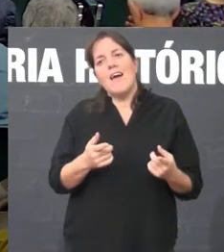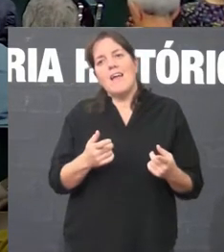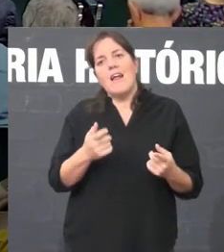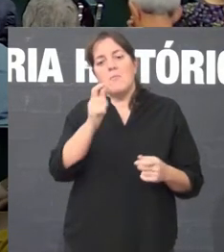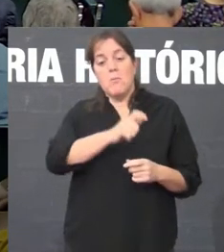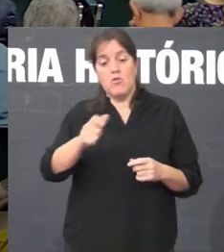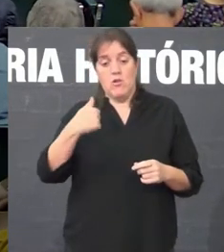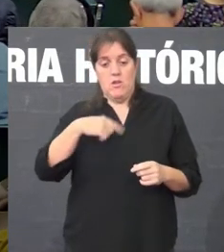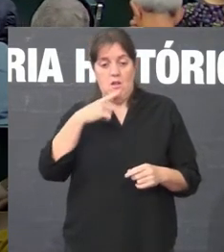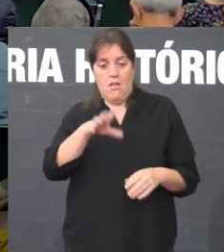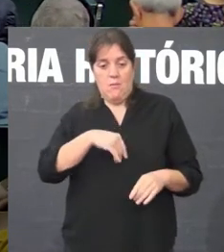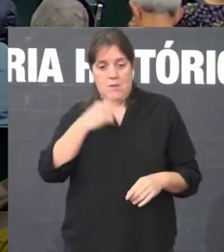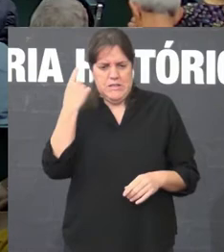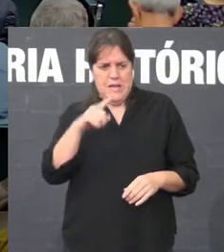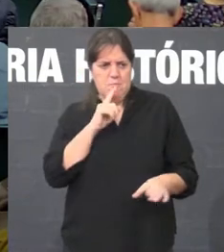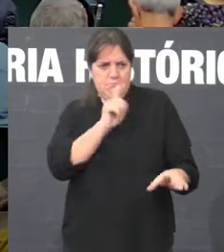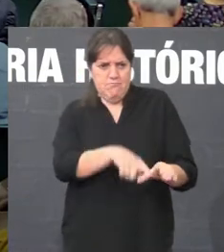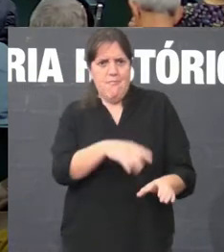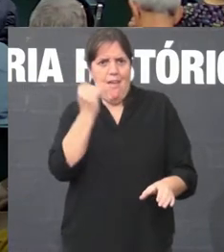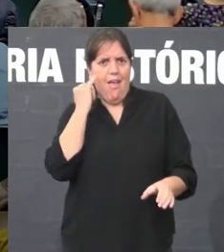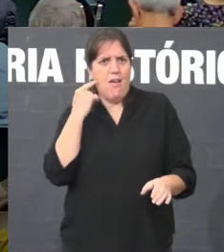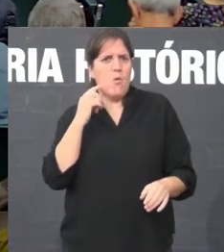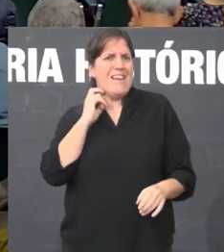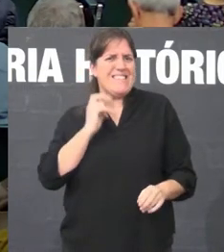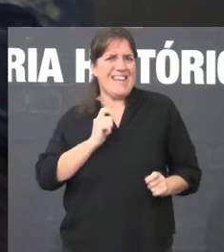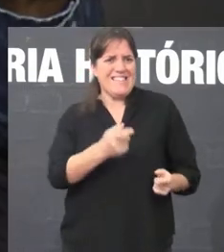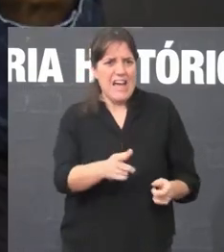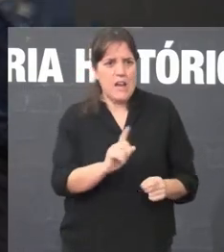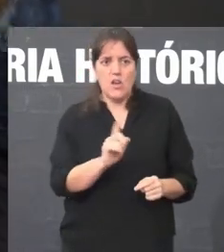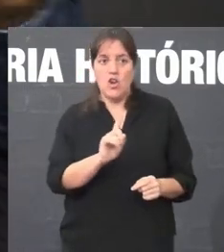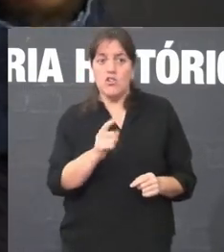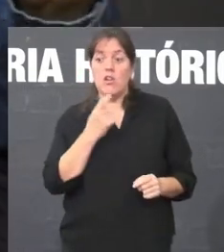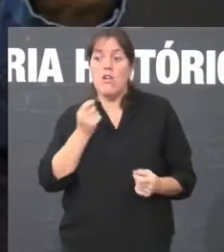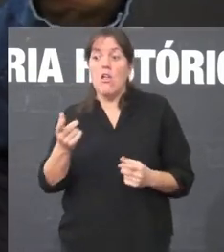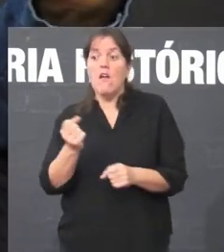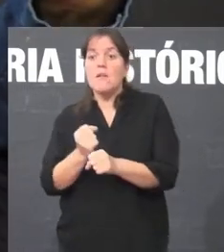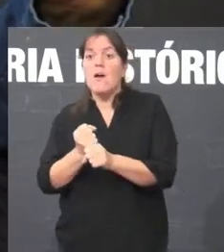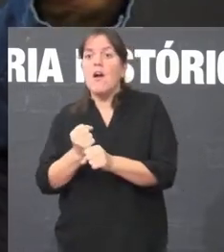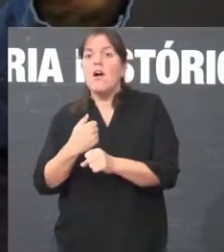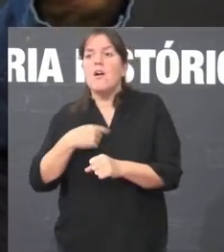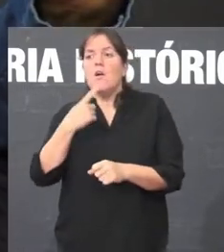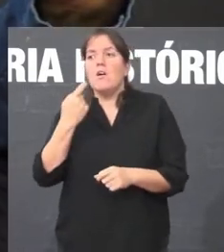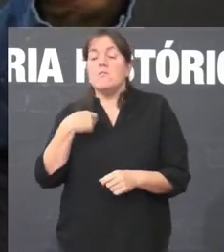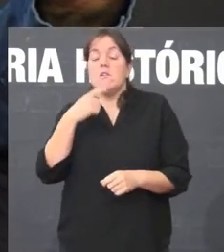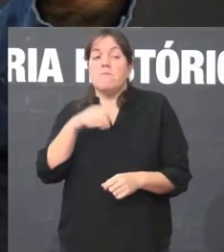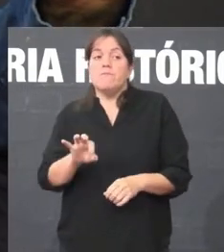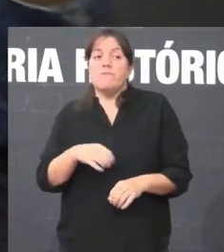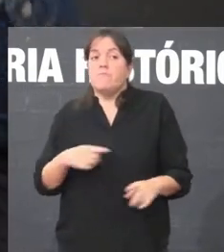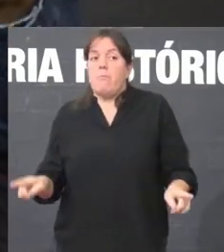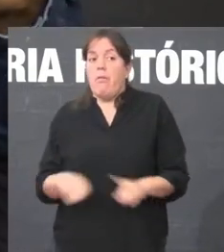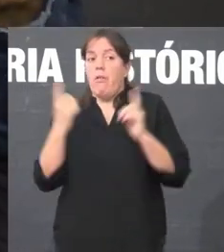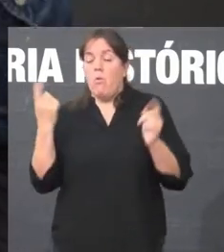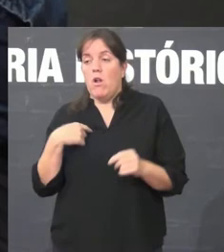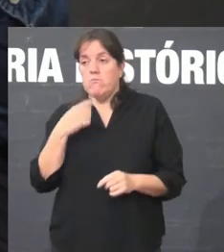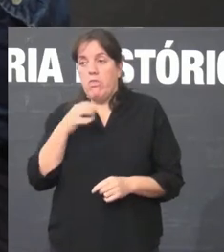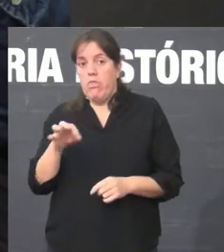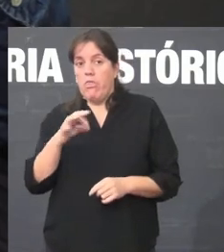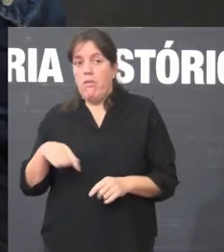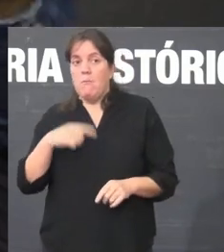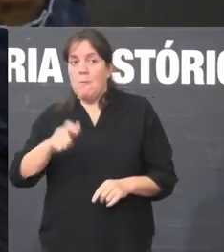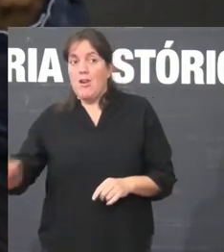convencidos, sino de dar trabajo a los indiferentes. Es decir,